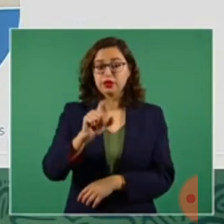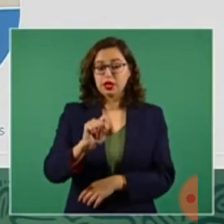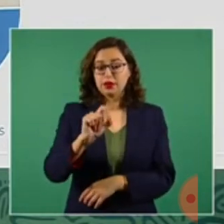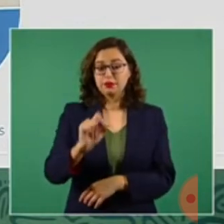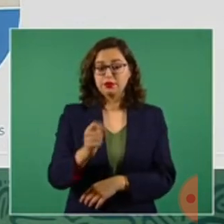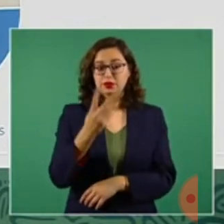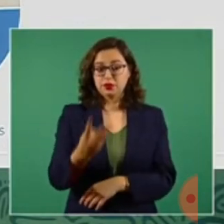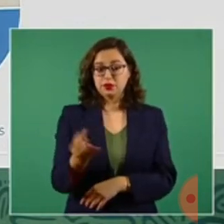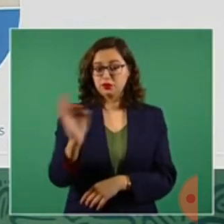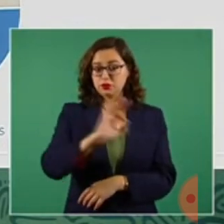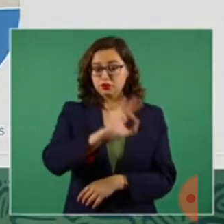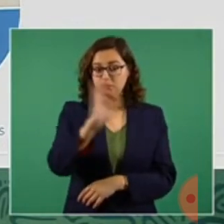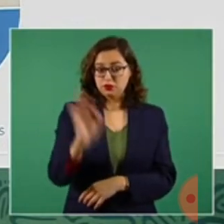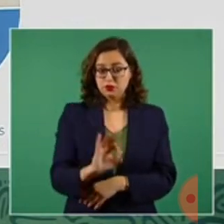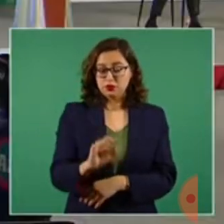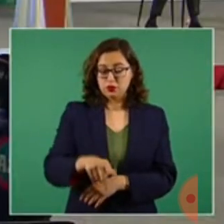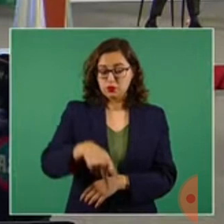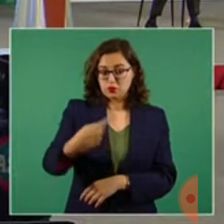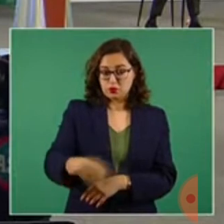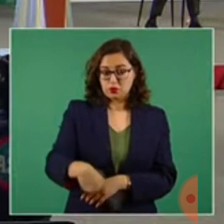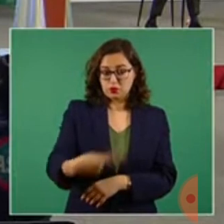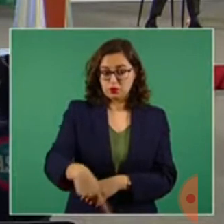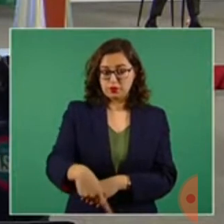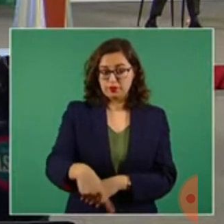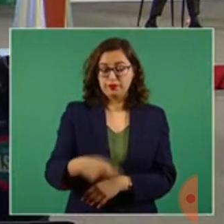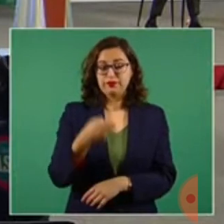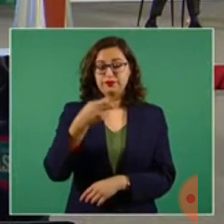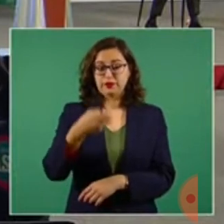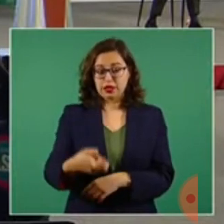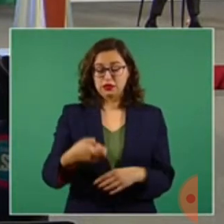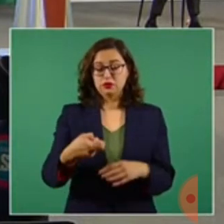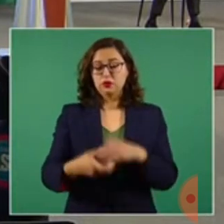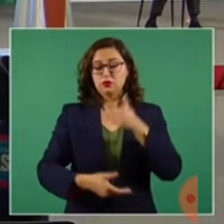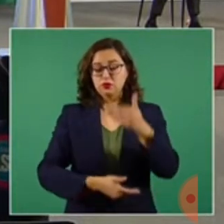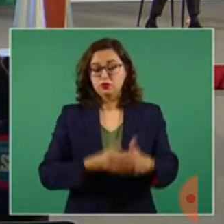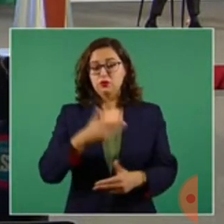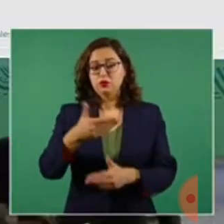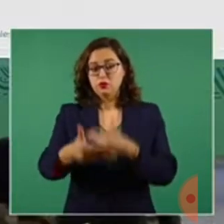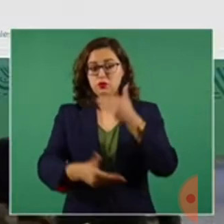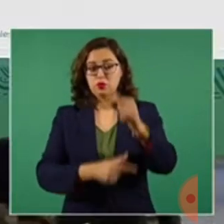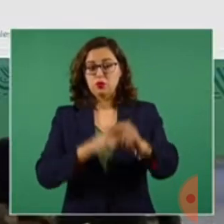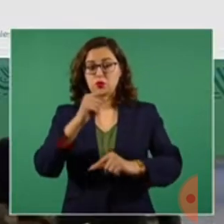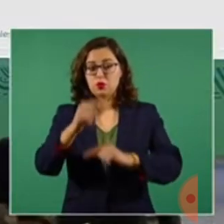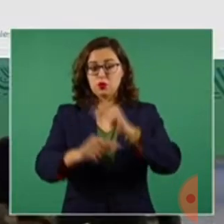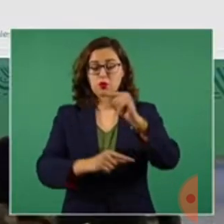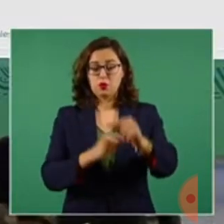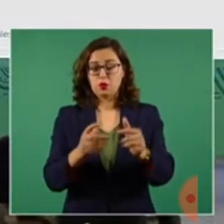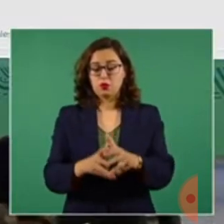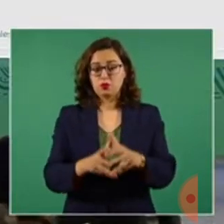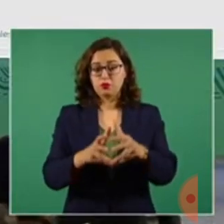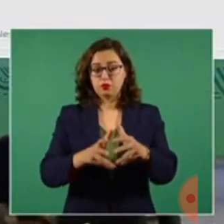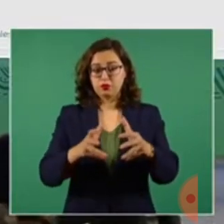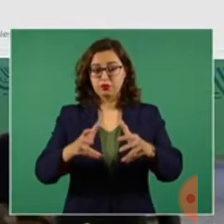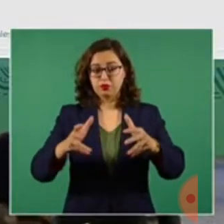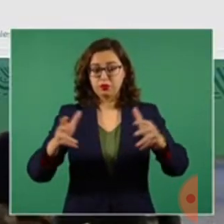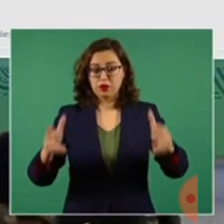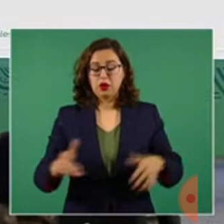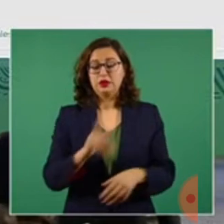envasado en territorio nacional. Este porcentaje va a ir creciendo. Y en verde está lo que hemos traído de